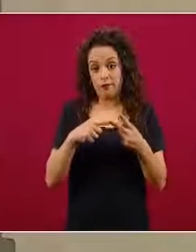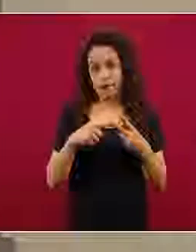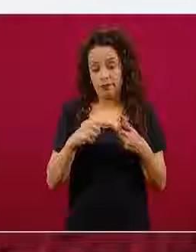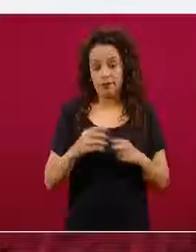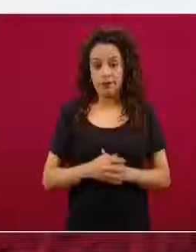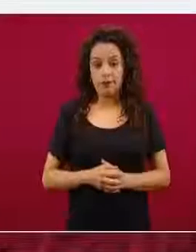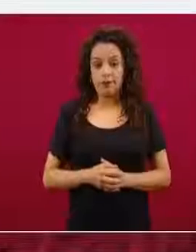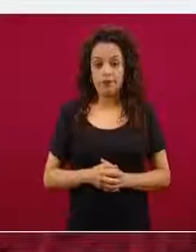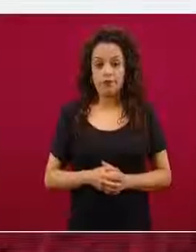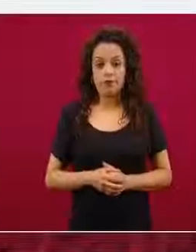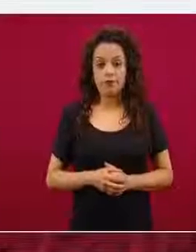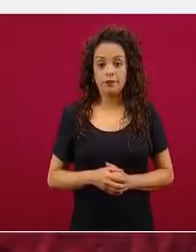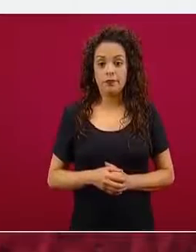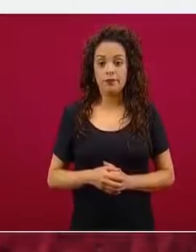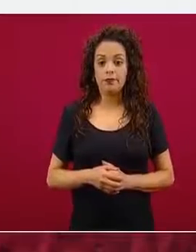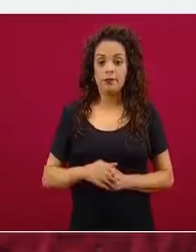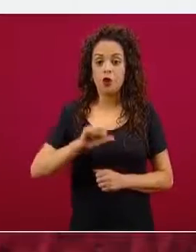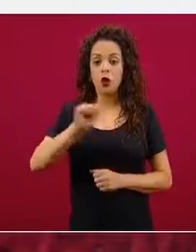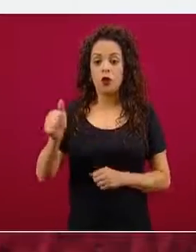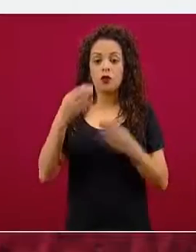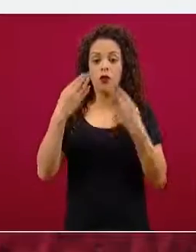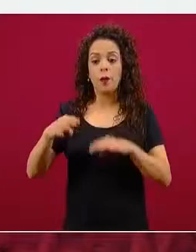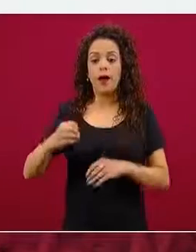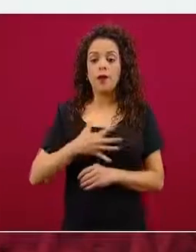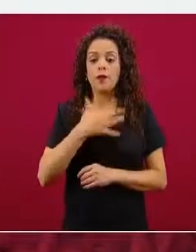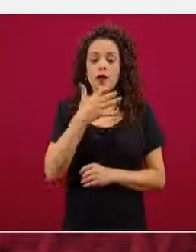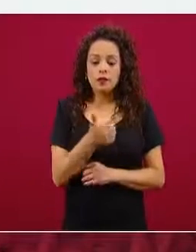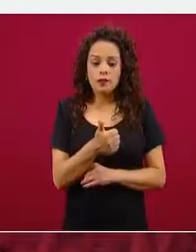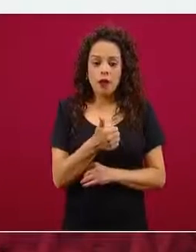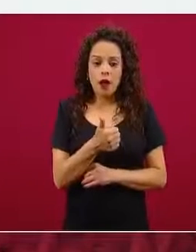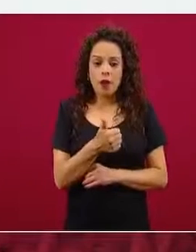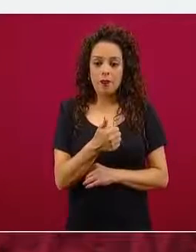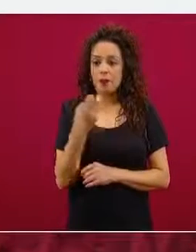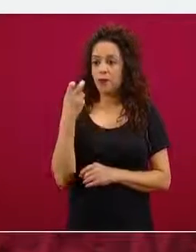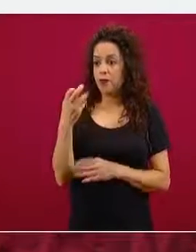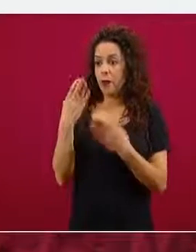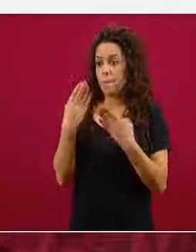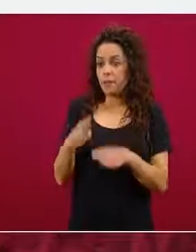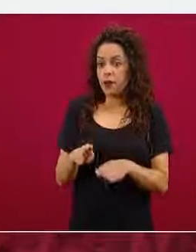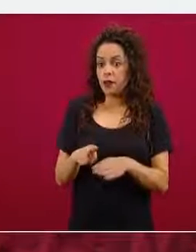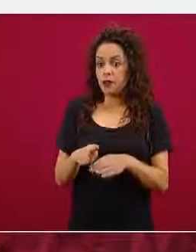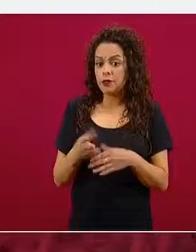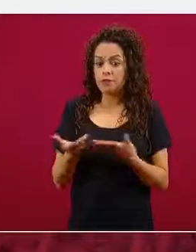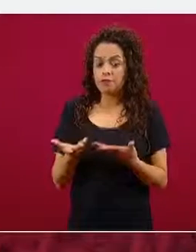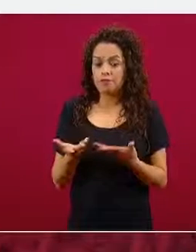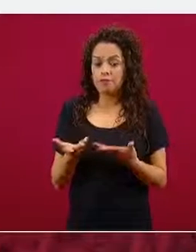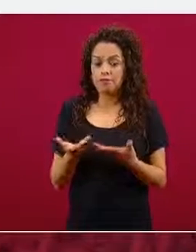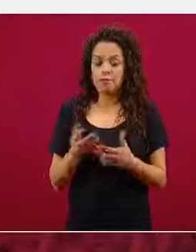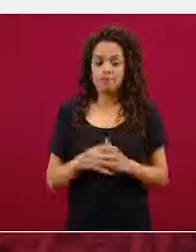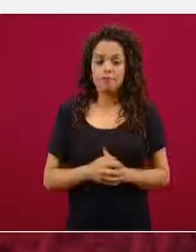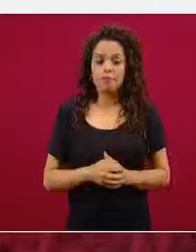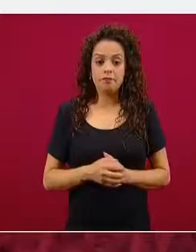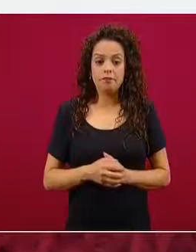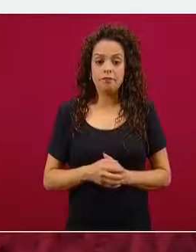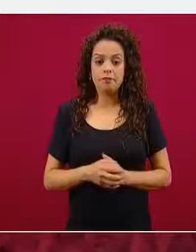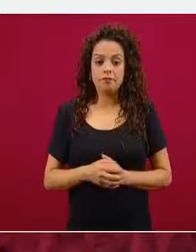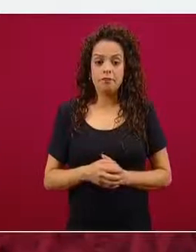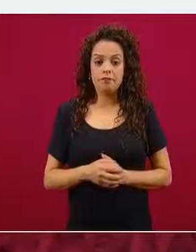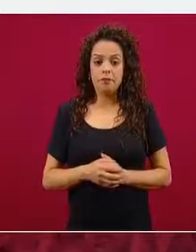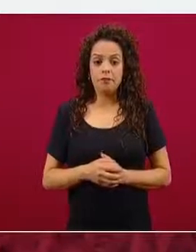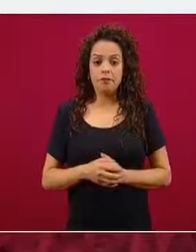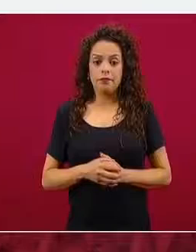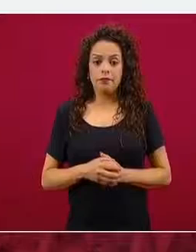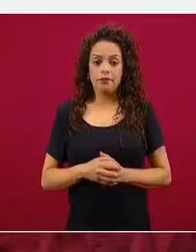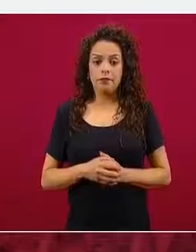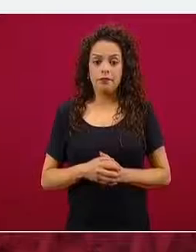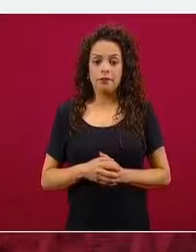Marina. Banco del Bienestar es un banco que venía haciéndose pequeño